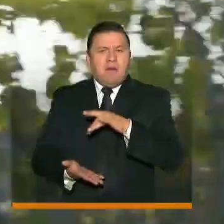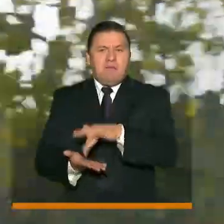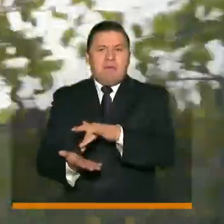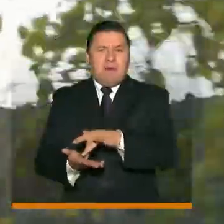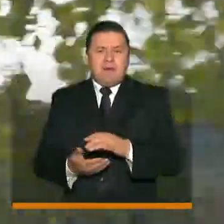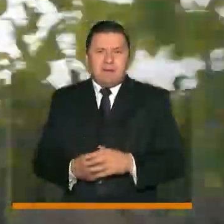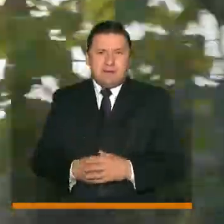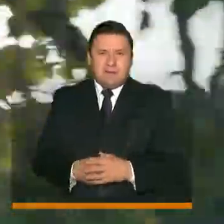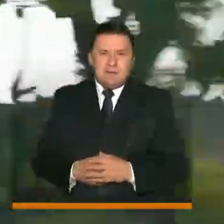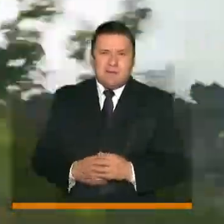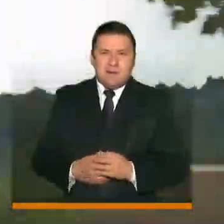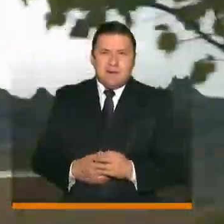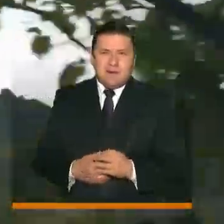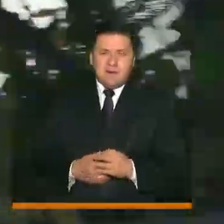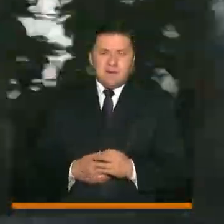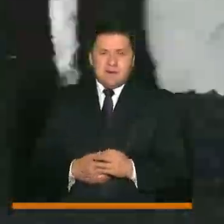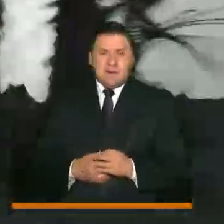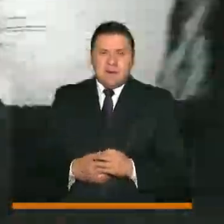presentes.